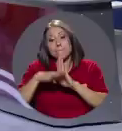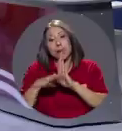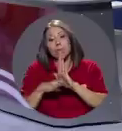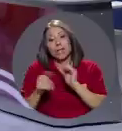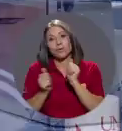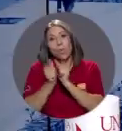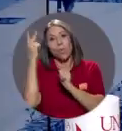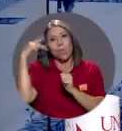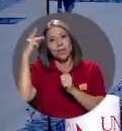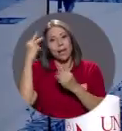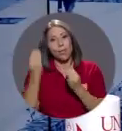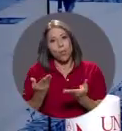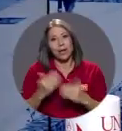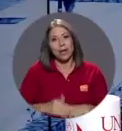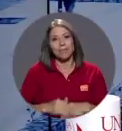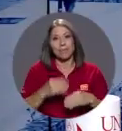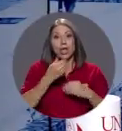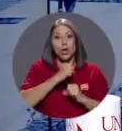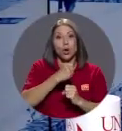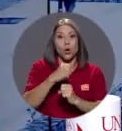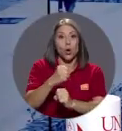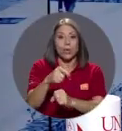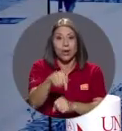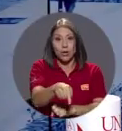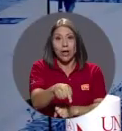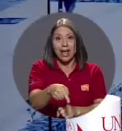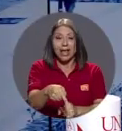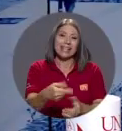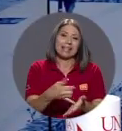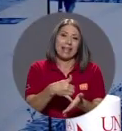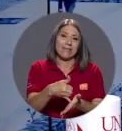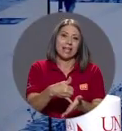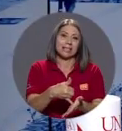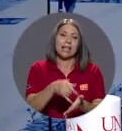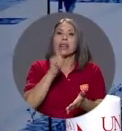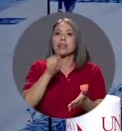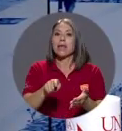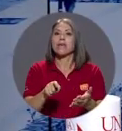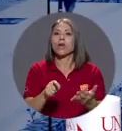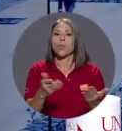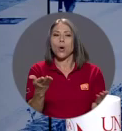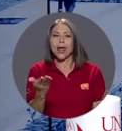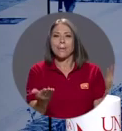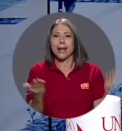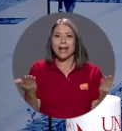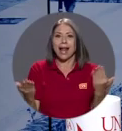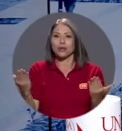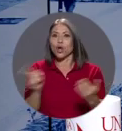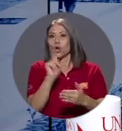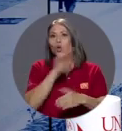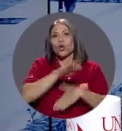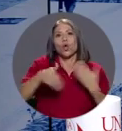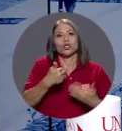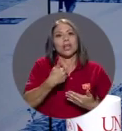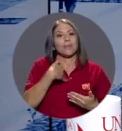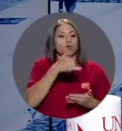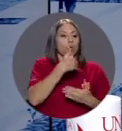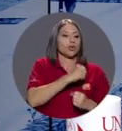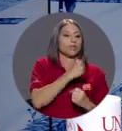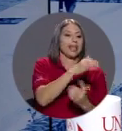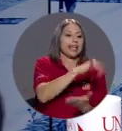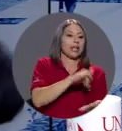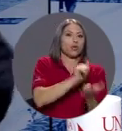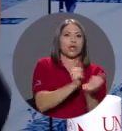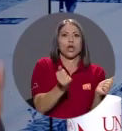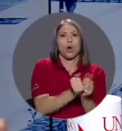pautas se marcan desde una política pública. Y los gobiernos locales muchas veces son débiles. Hay que emparejarlos, ¿verdad? No todos tenemos una municipalidad de San